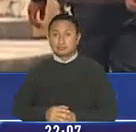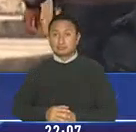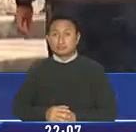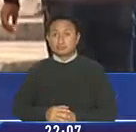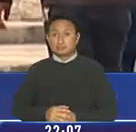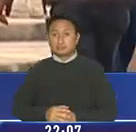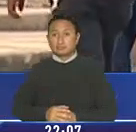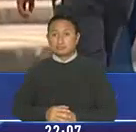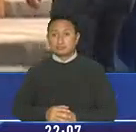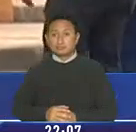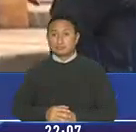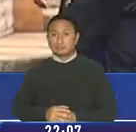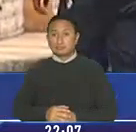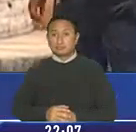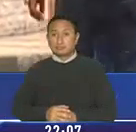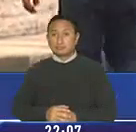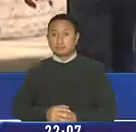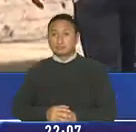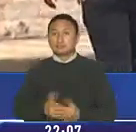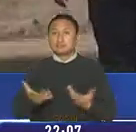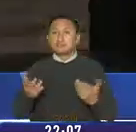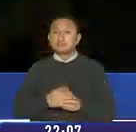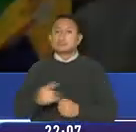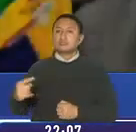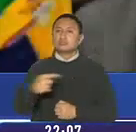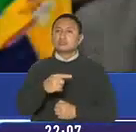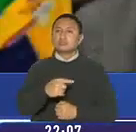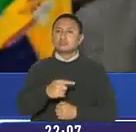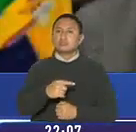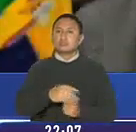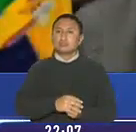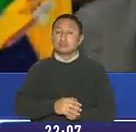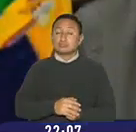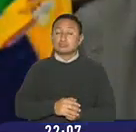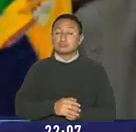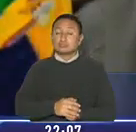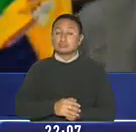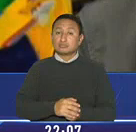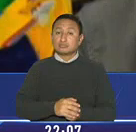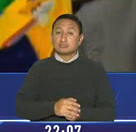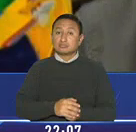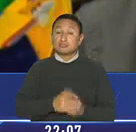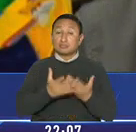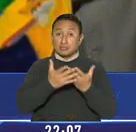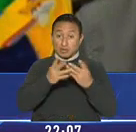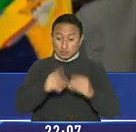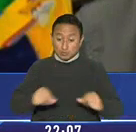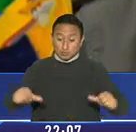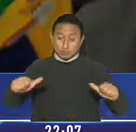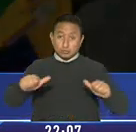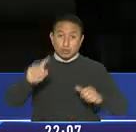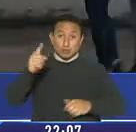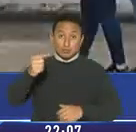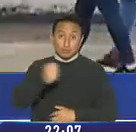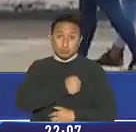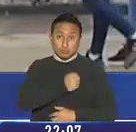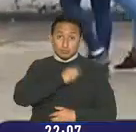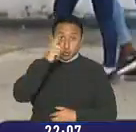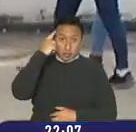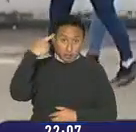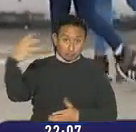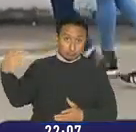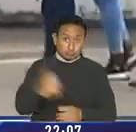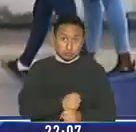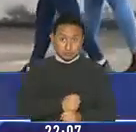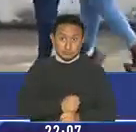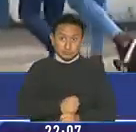tierras, específicamente orientadas a la apropiación indebida de terrenos del Estado. Por fortuna,